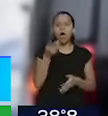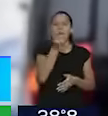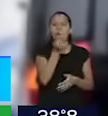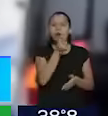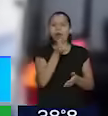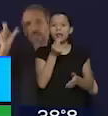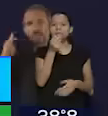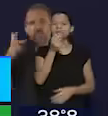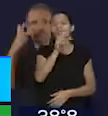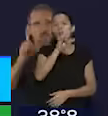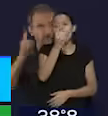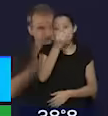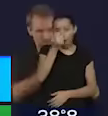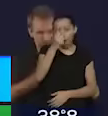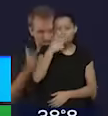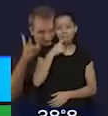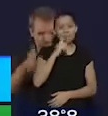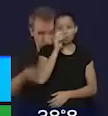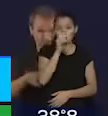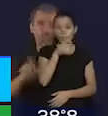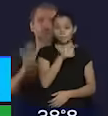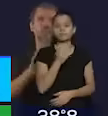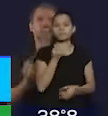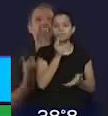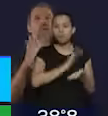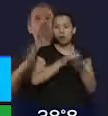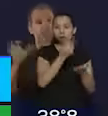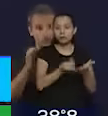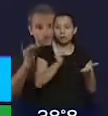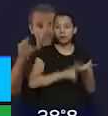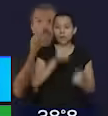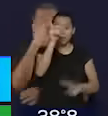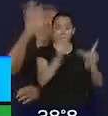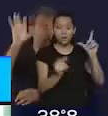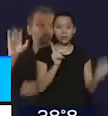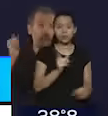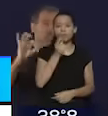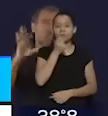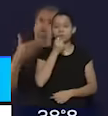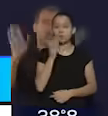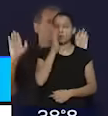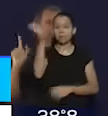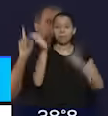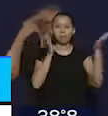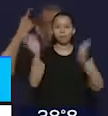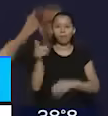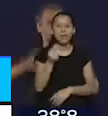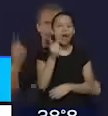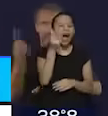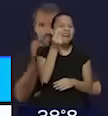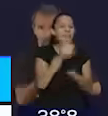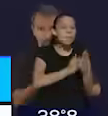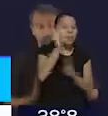saldrá a salvar a las provincias que gastaron más de lo que tienen cada provincia tiene la libertad de hacer lo que considere correcto Y si